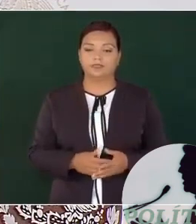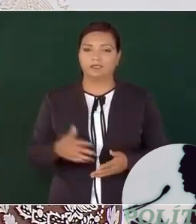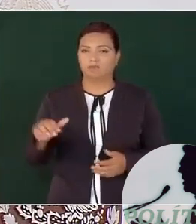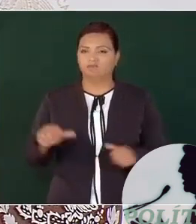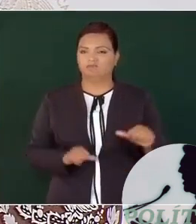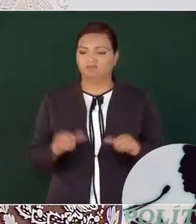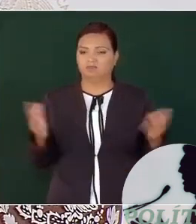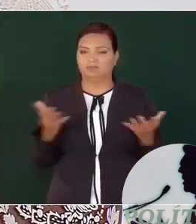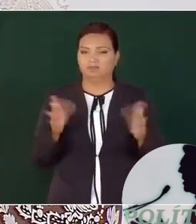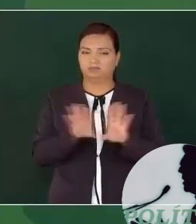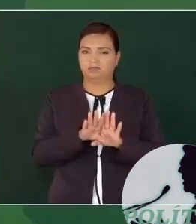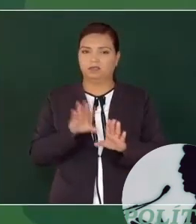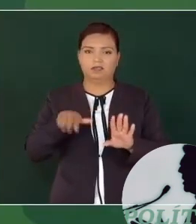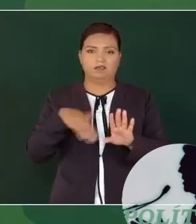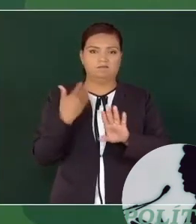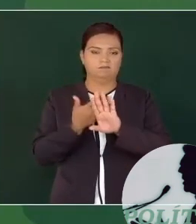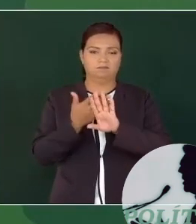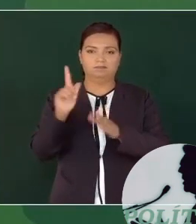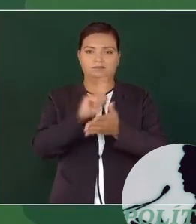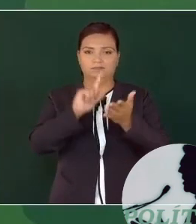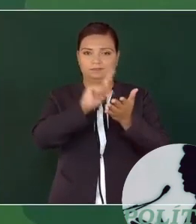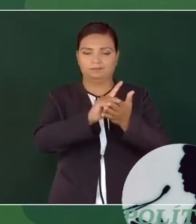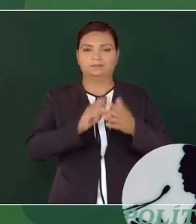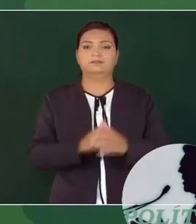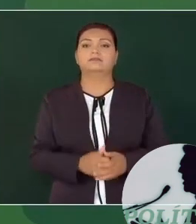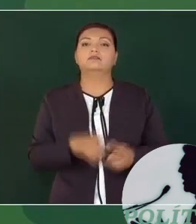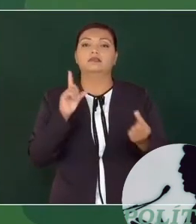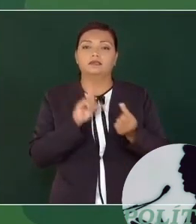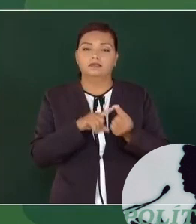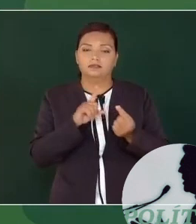actúa en la ilegalidad y quien